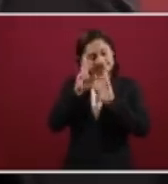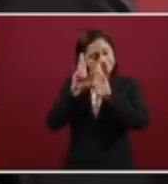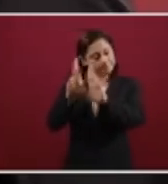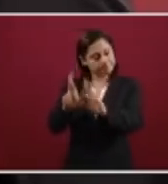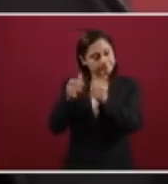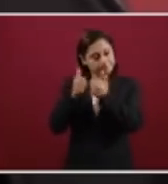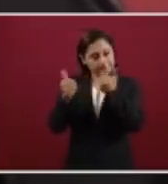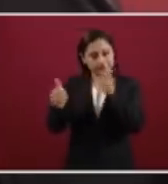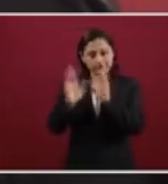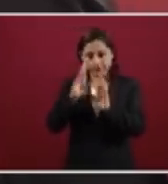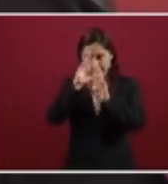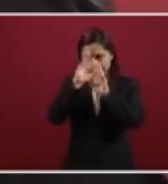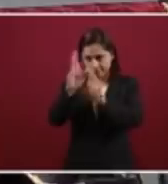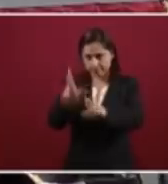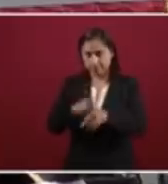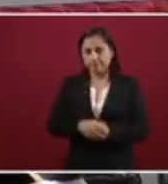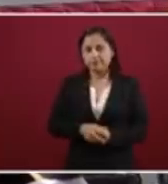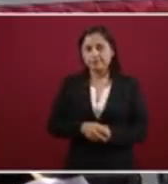pues es que